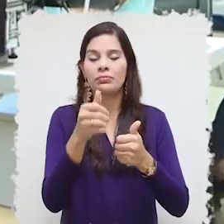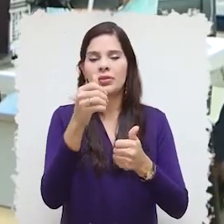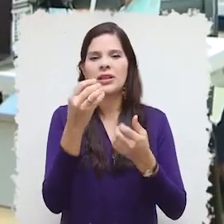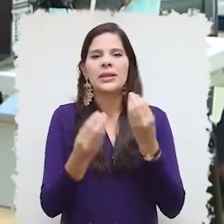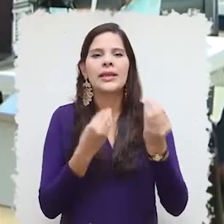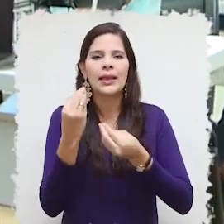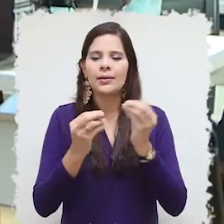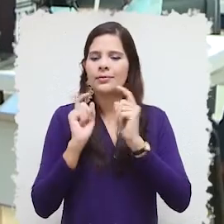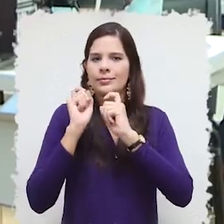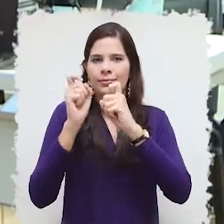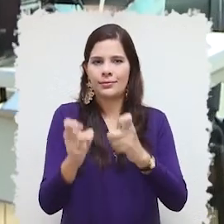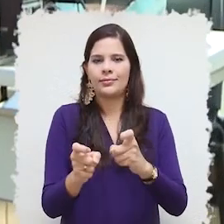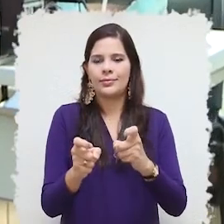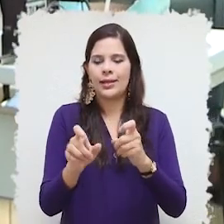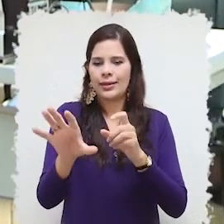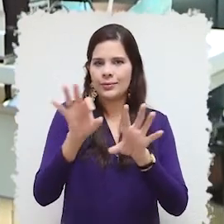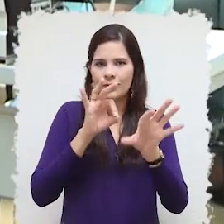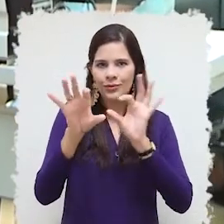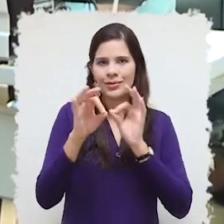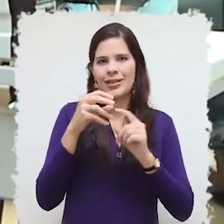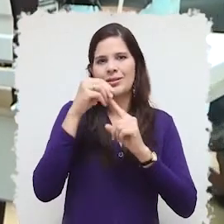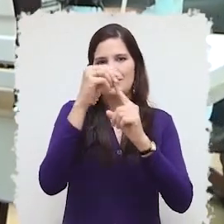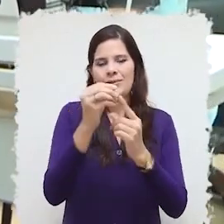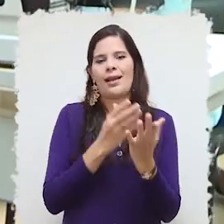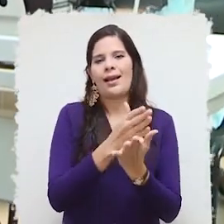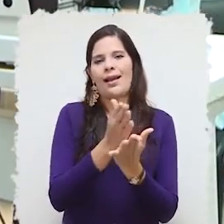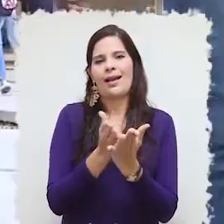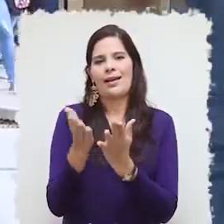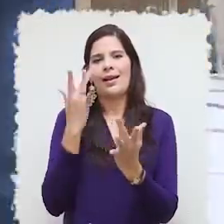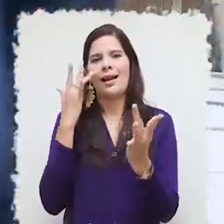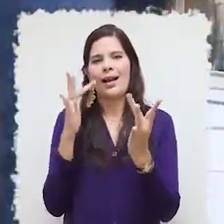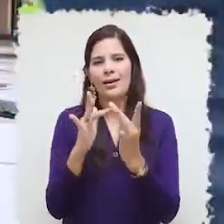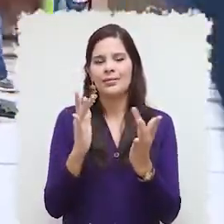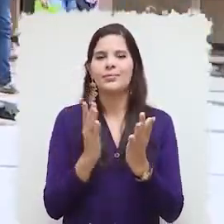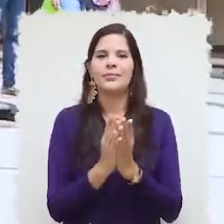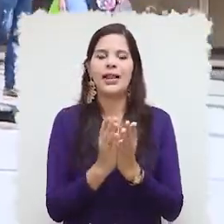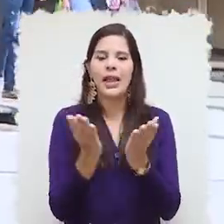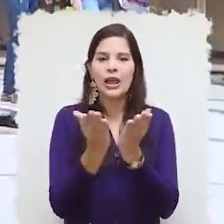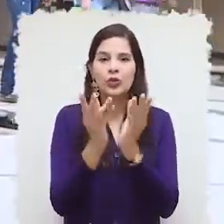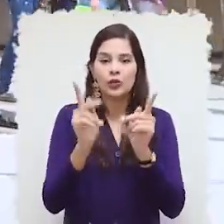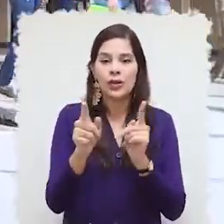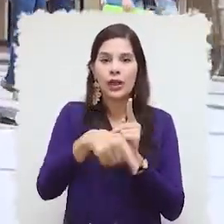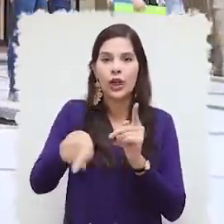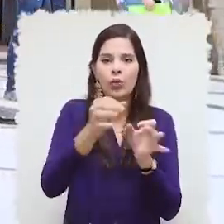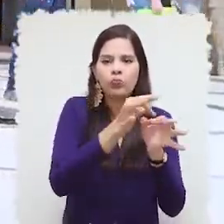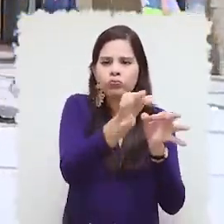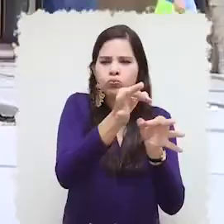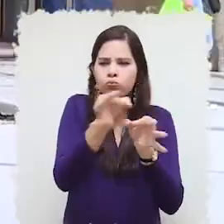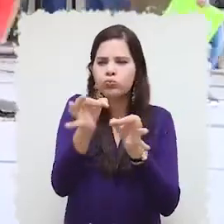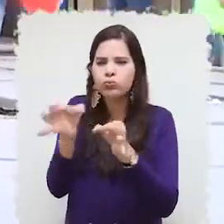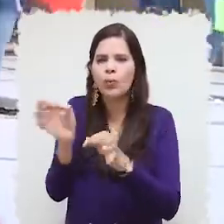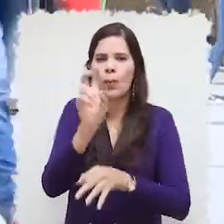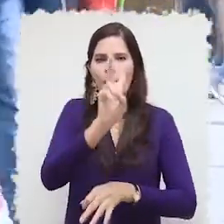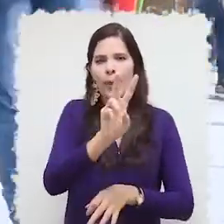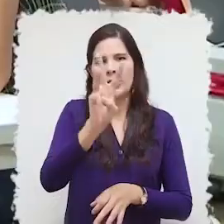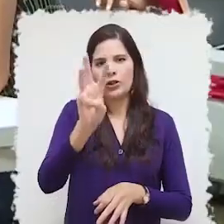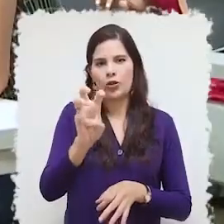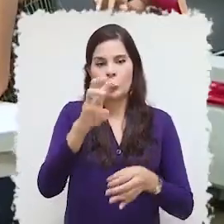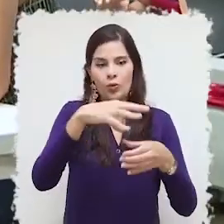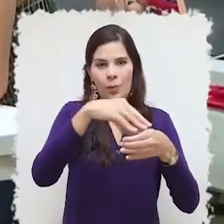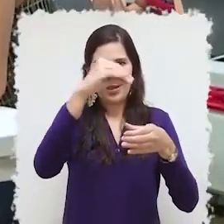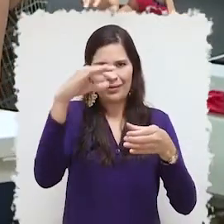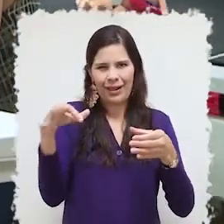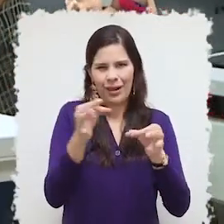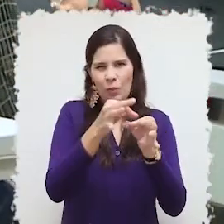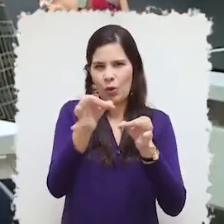procederá a la asignación preferencial de cupos especiales de estudio para chicos de 28 municipios del departamento que no